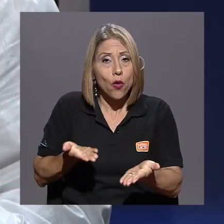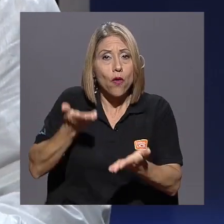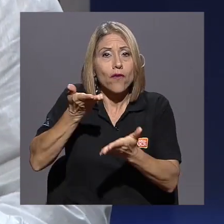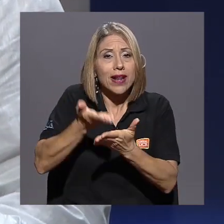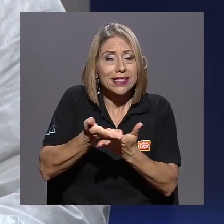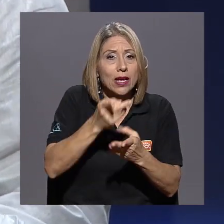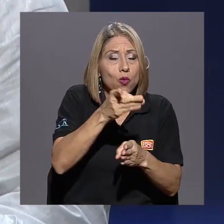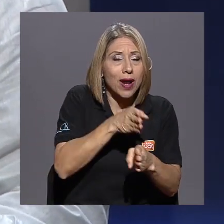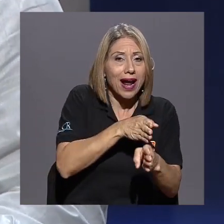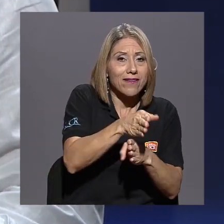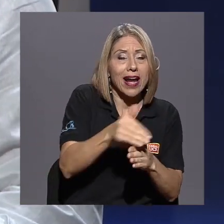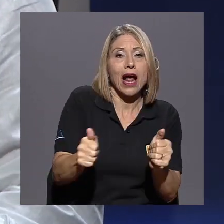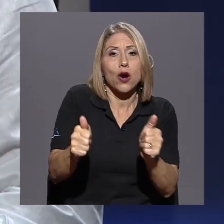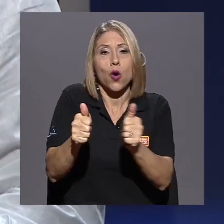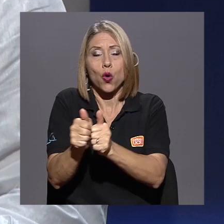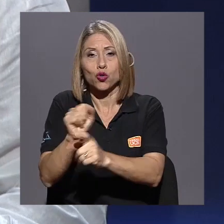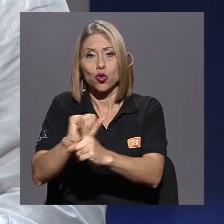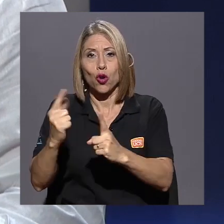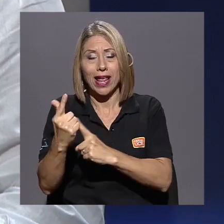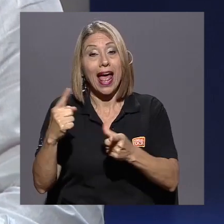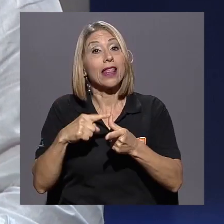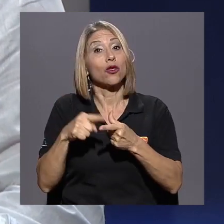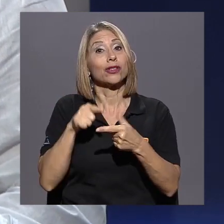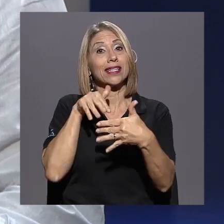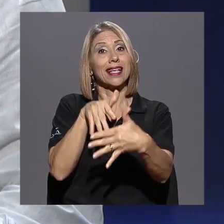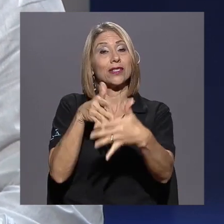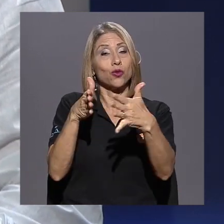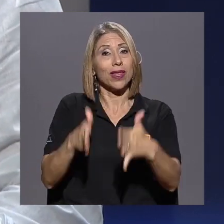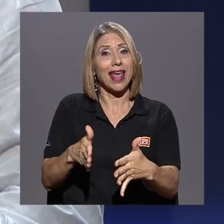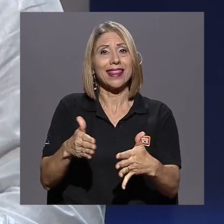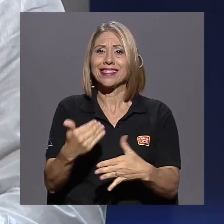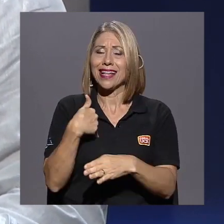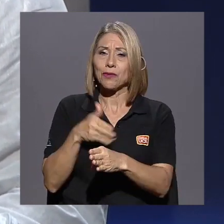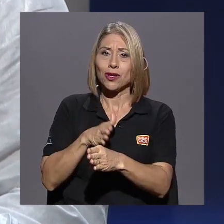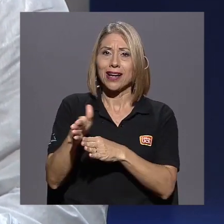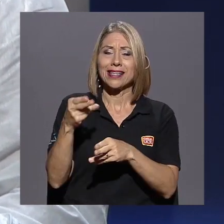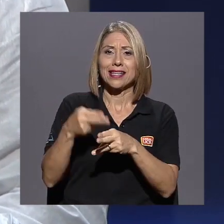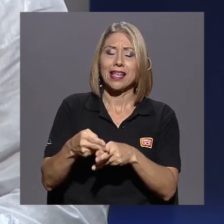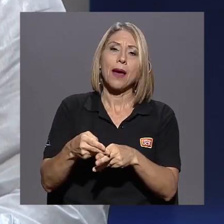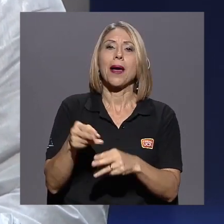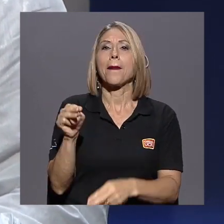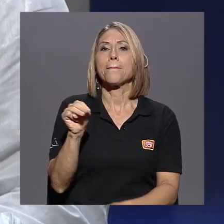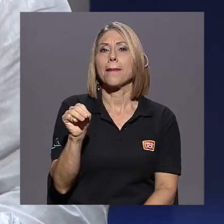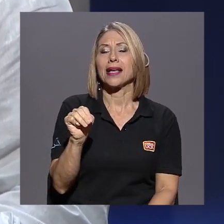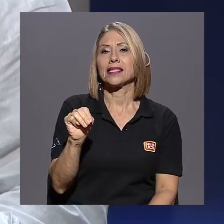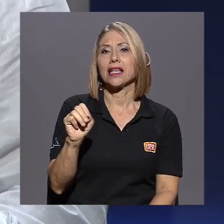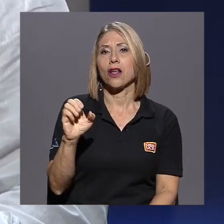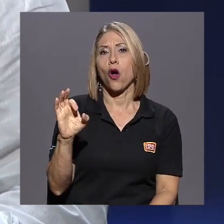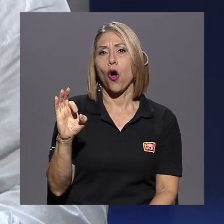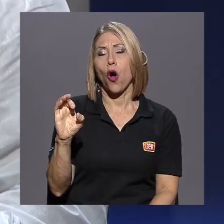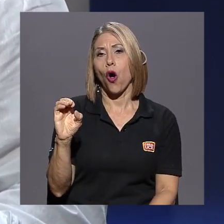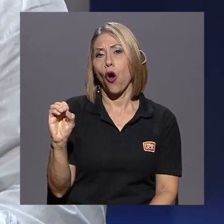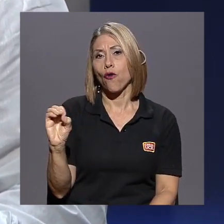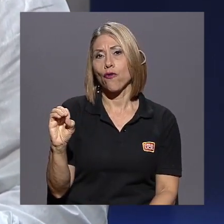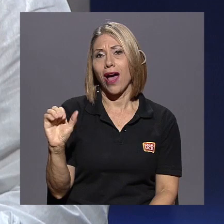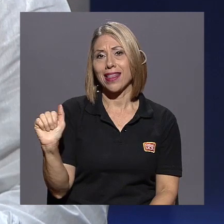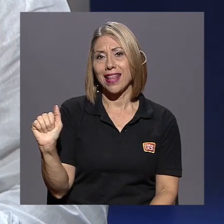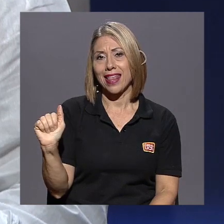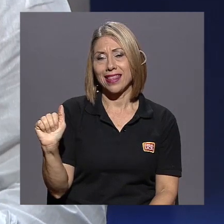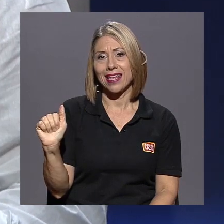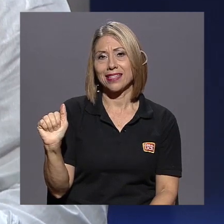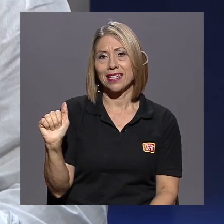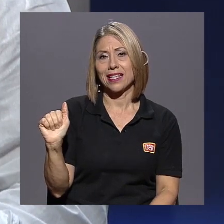sociología entonces tenemos estudiantes tenemos una carrera que se llama el master of atlantic star es el master estudios